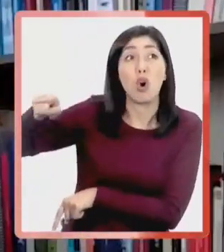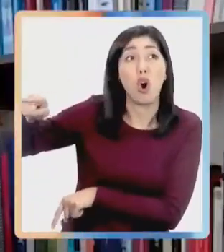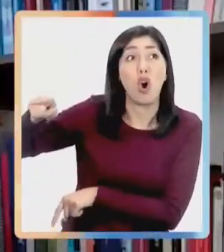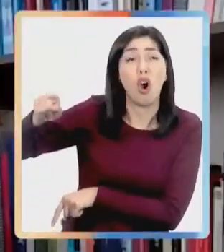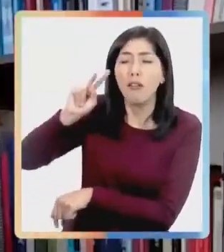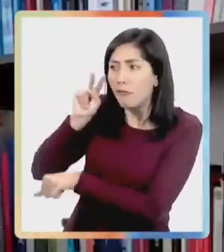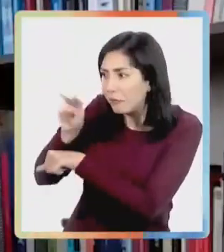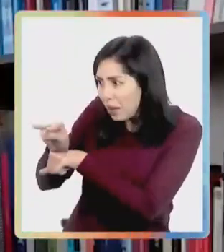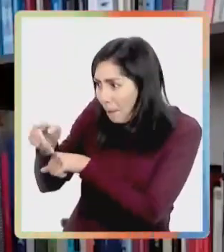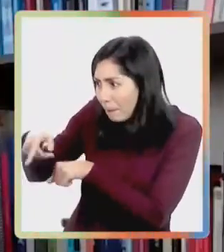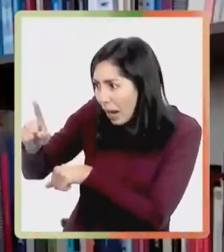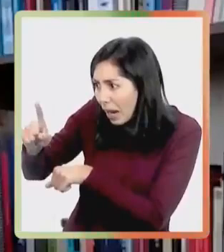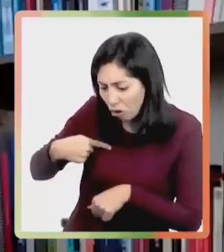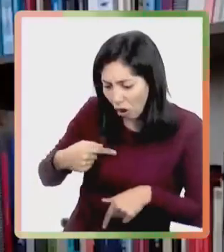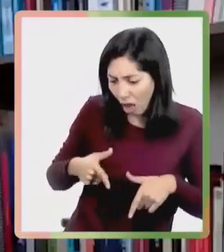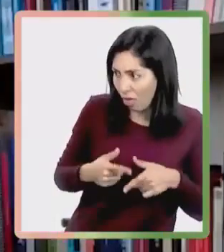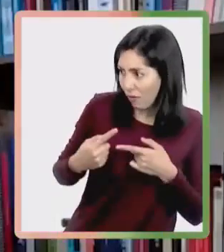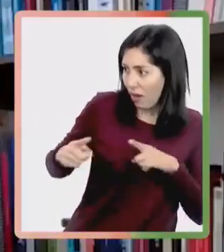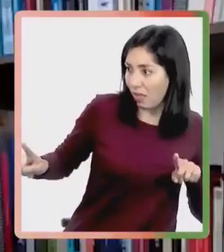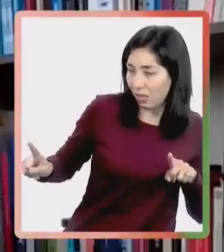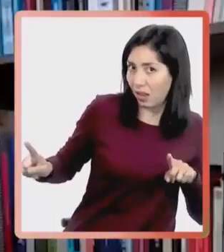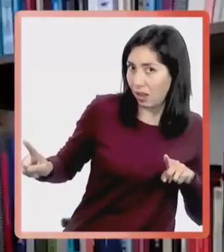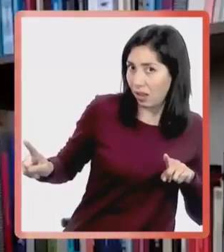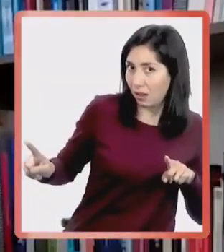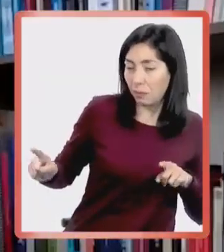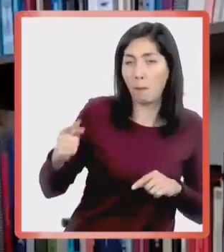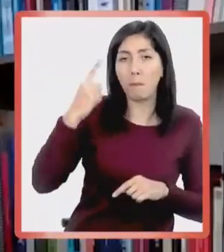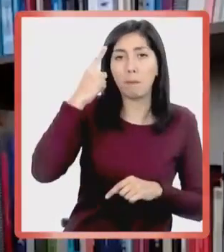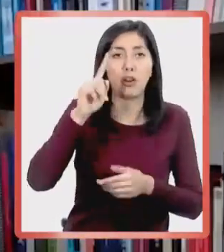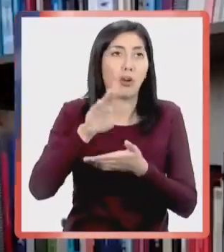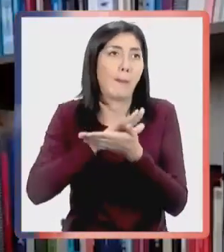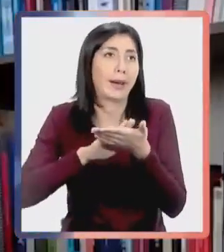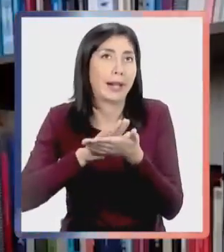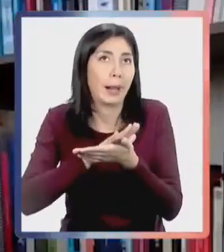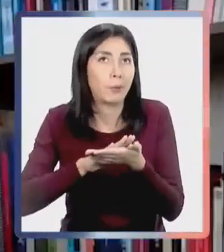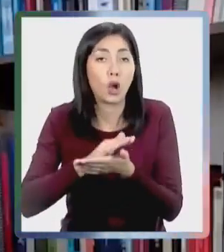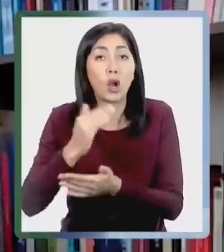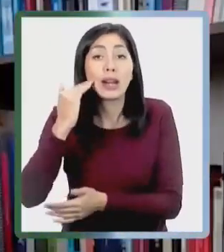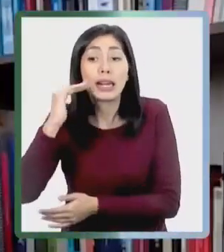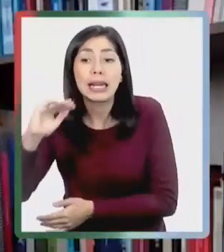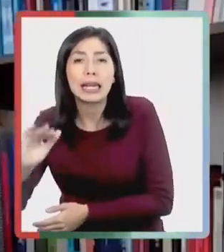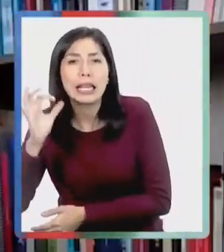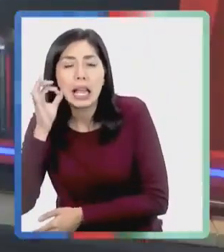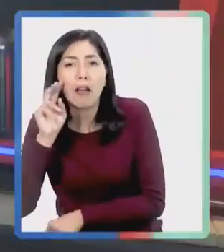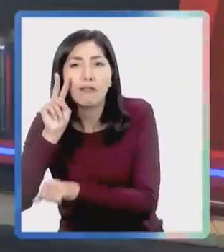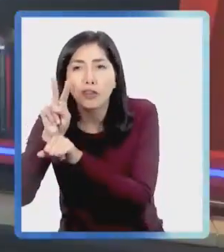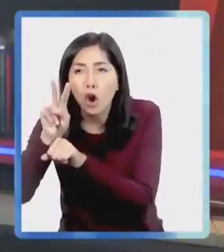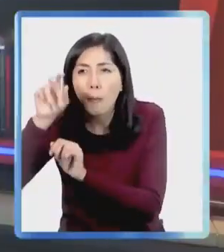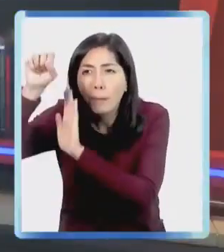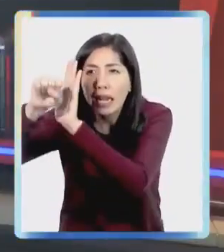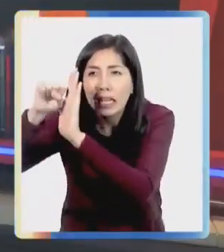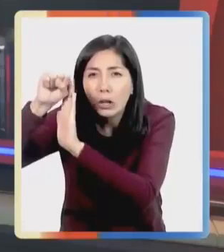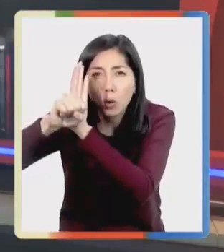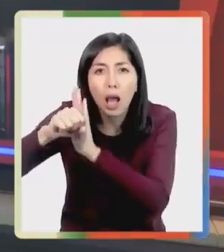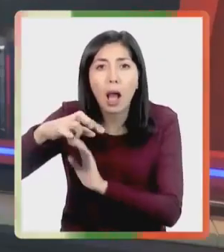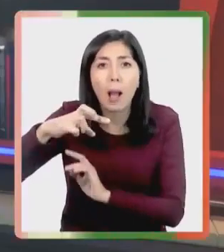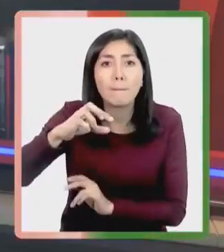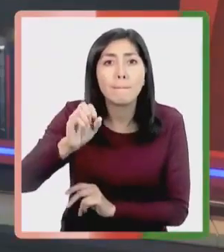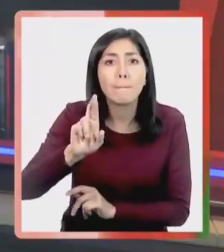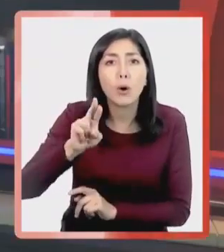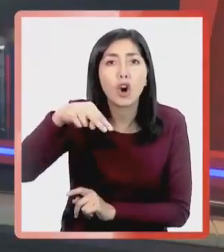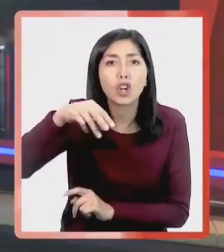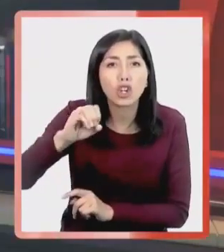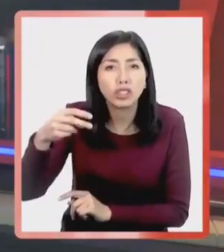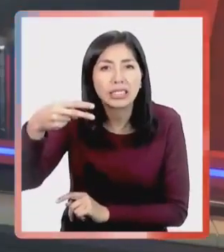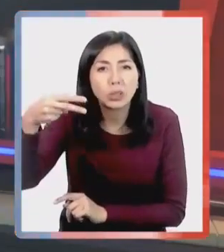del primo eran distintos que los de ella, eso está perfecto. Pero si esta niñita resulta que vio una película pornográfica porque alguien se la mostró,